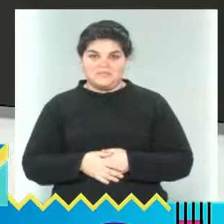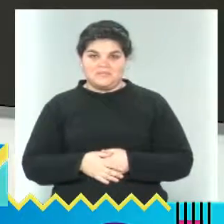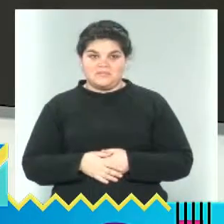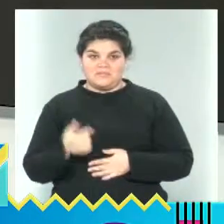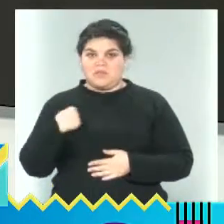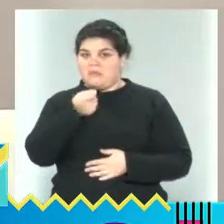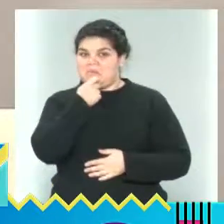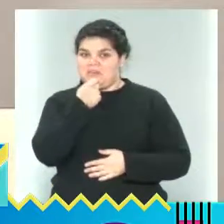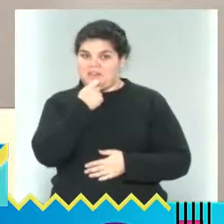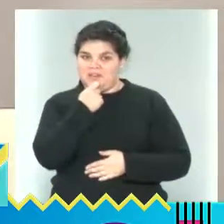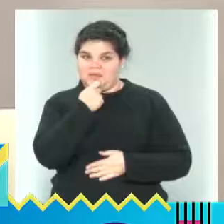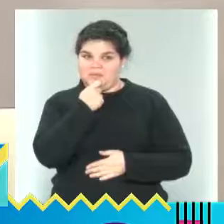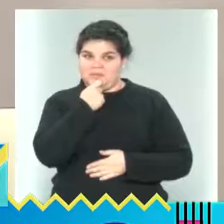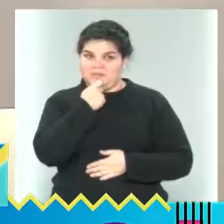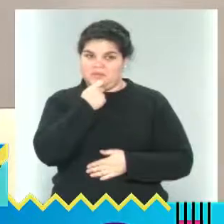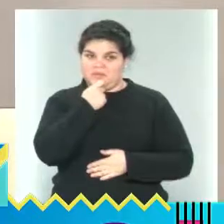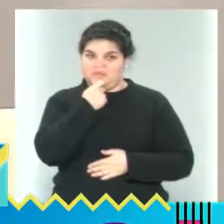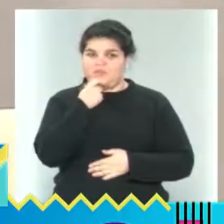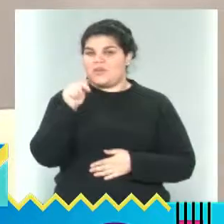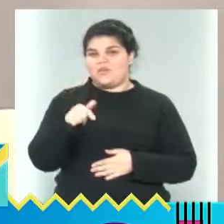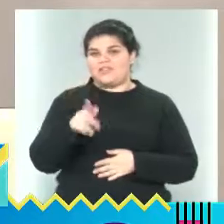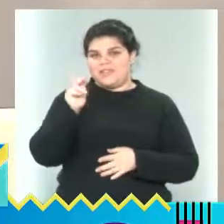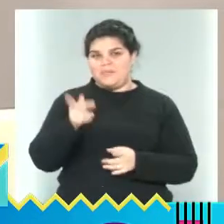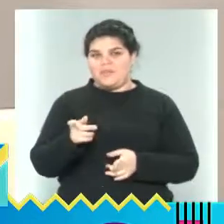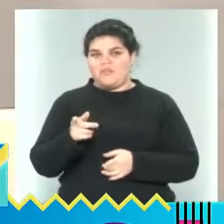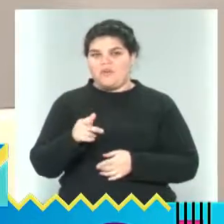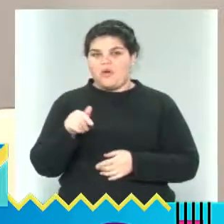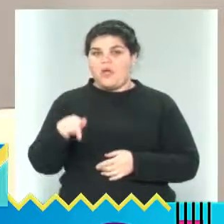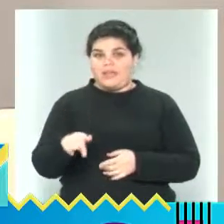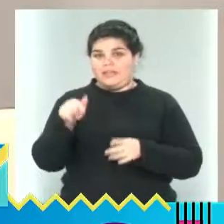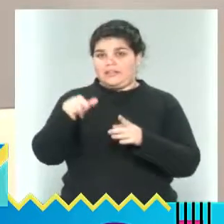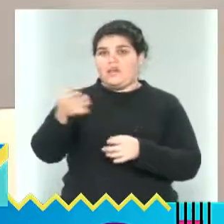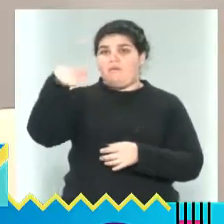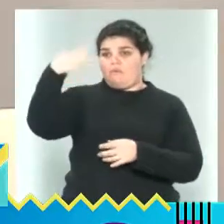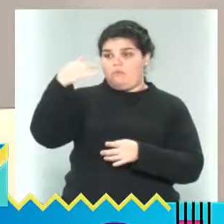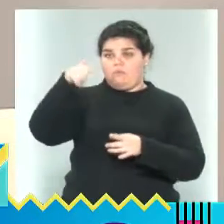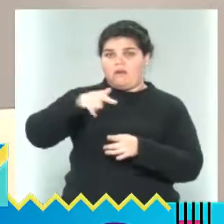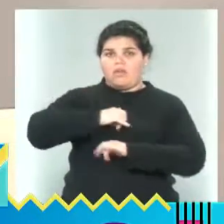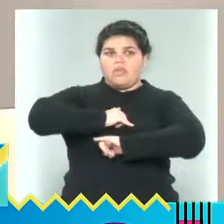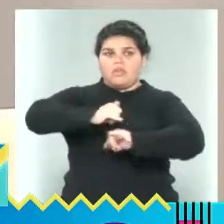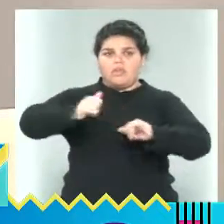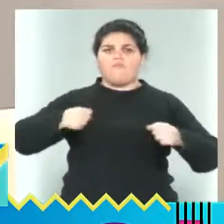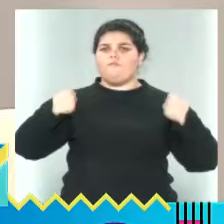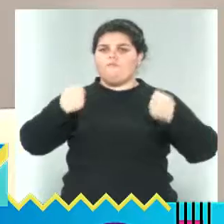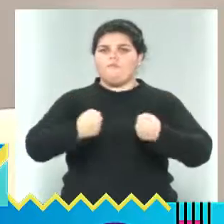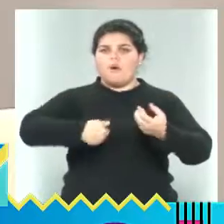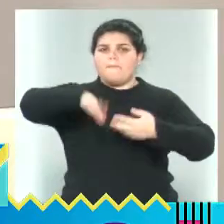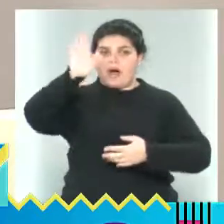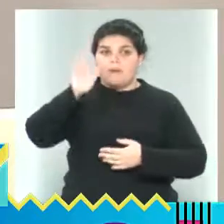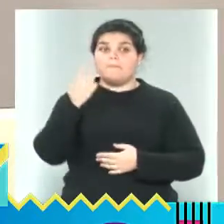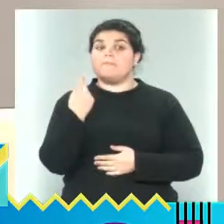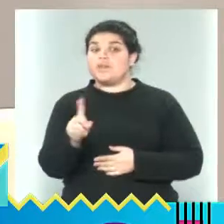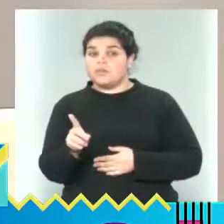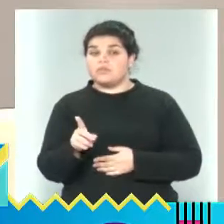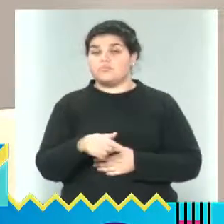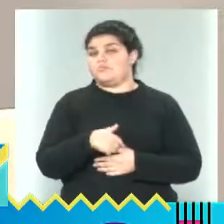estaría probablemente en foros mucho más altos, no por desmerecer en el sentido de transmitir cosas mucho más fuertes. Pero sí